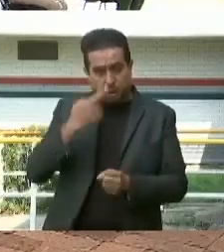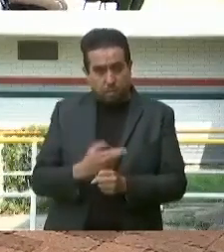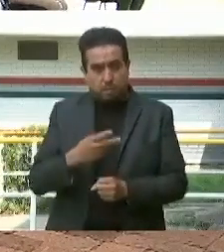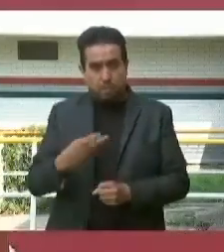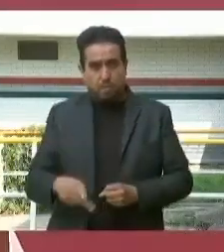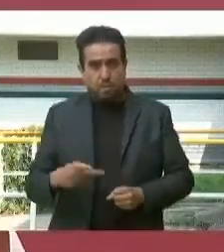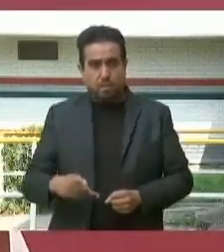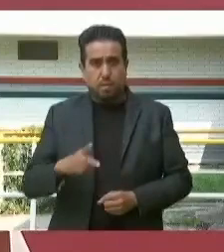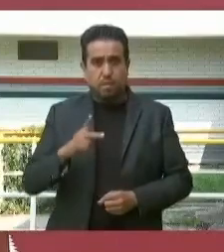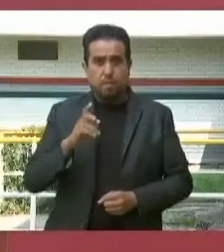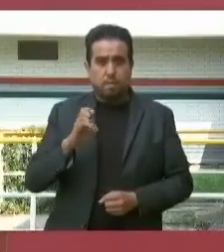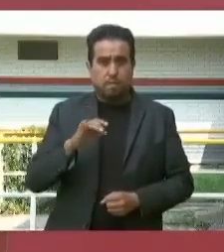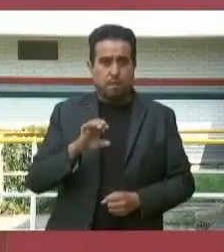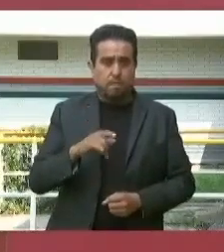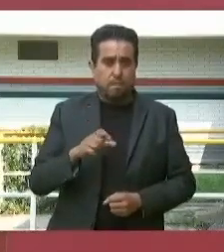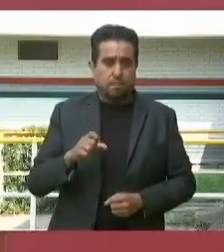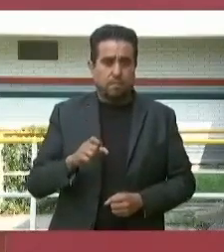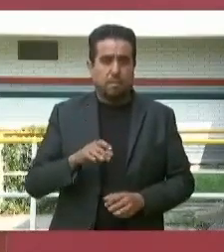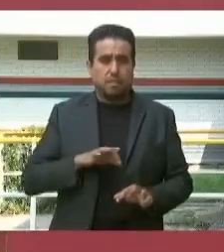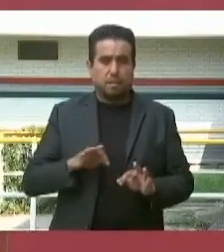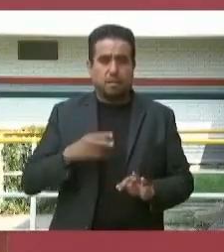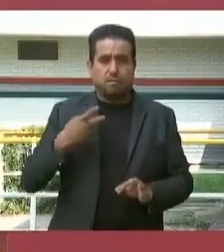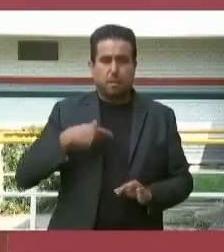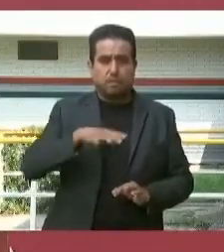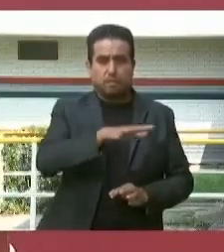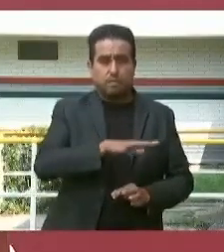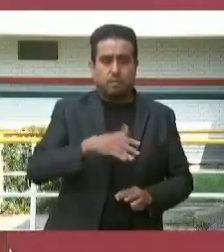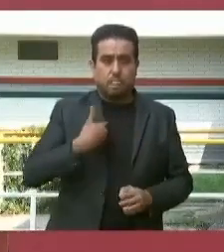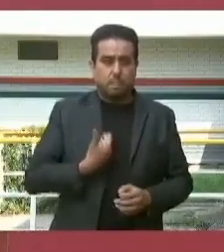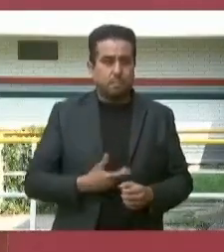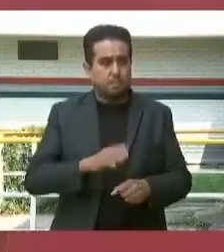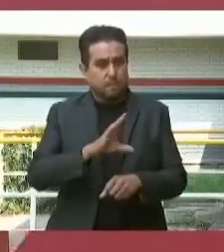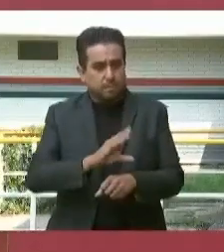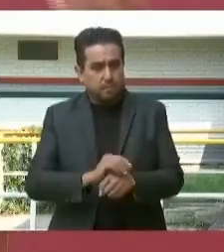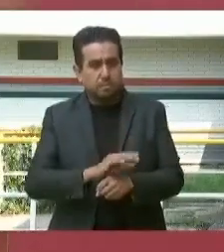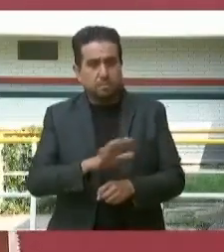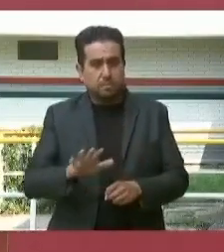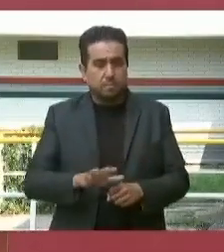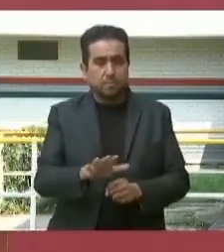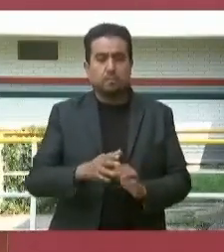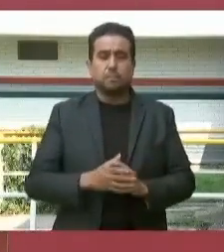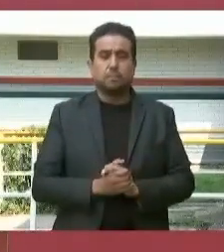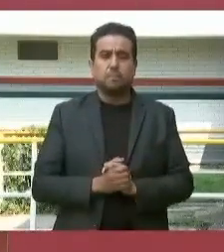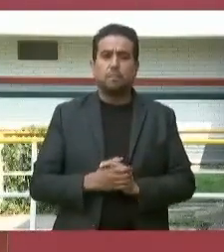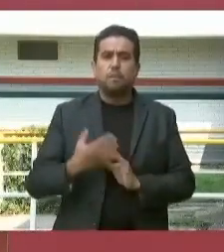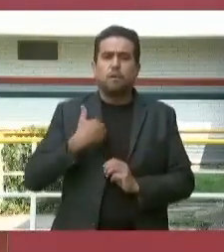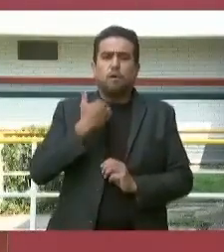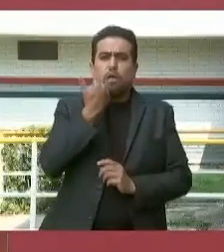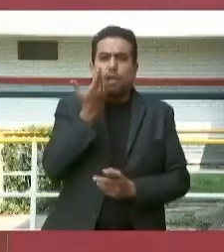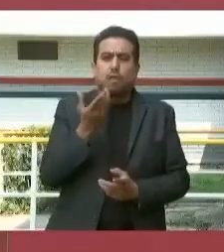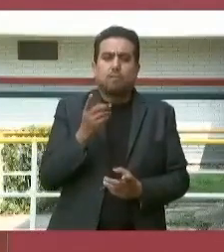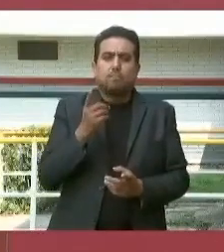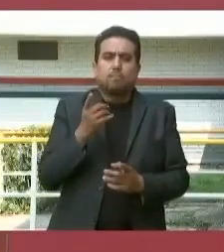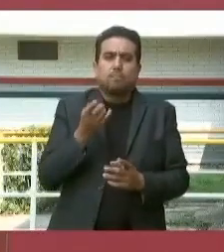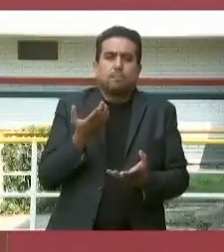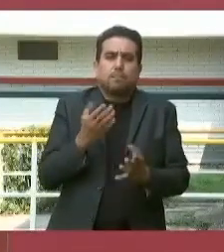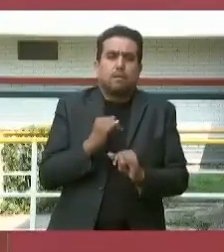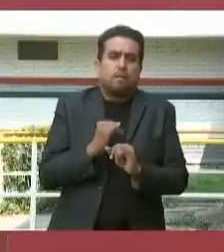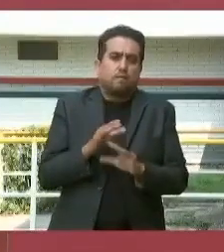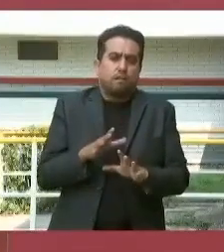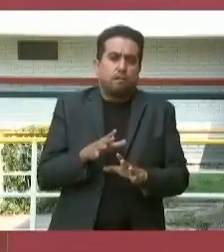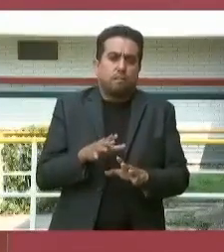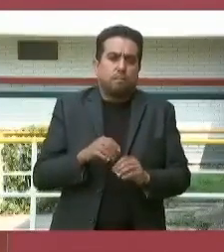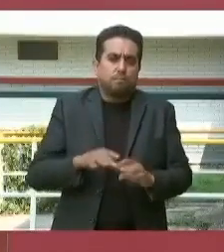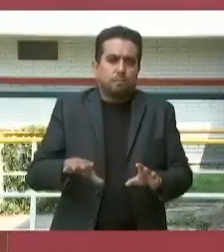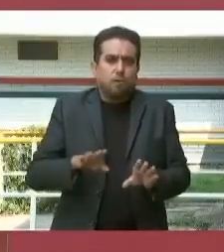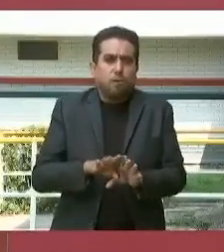pemex trabajadores pueblo de mexico me da mucho gusto estar aquí e informar cómo van los trabajos